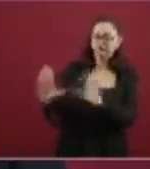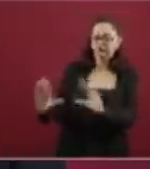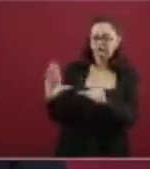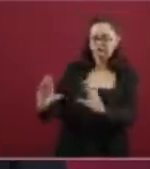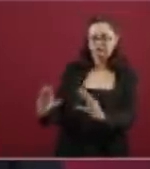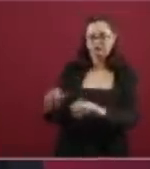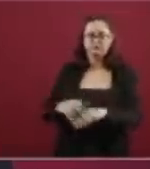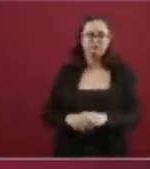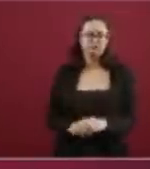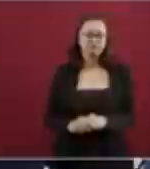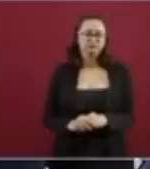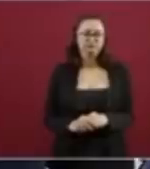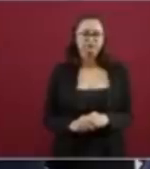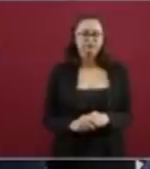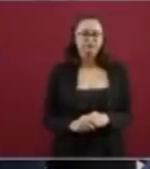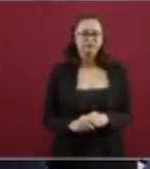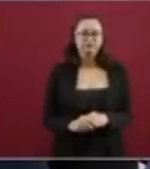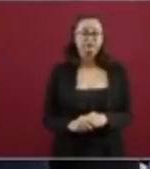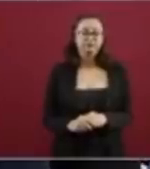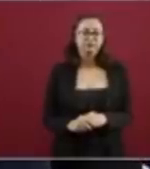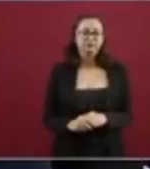utilizaron para